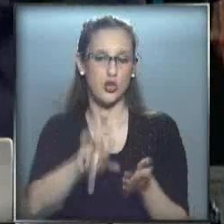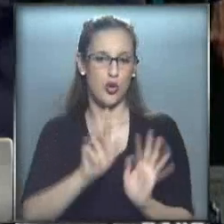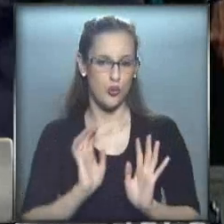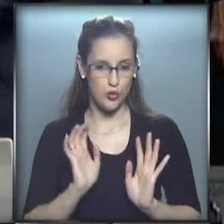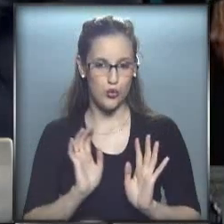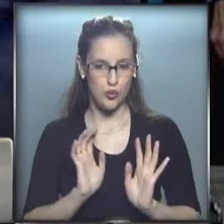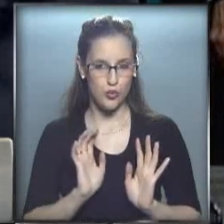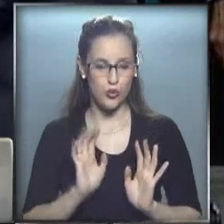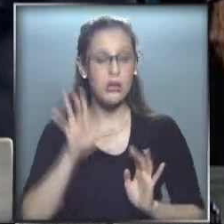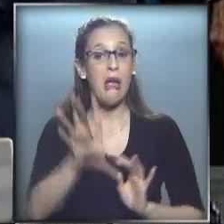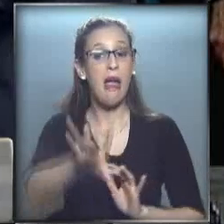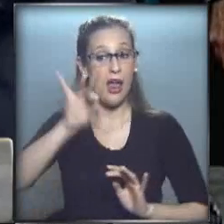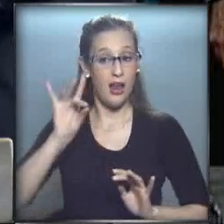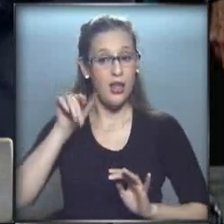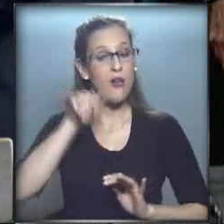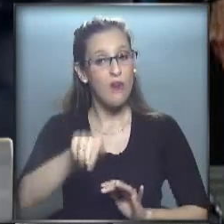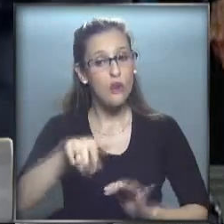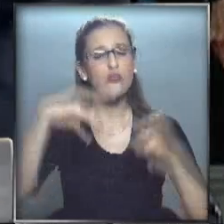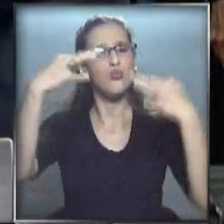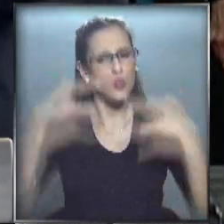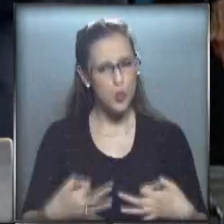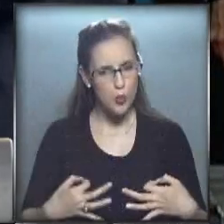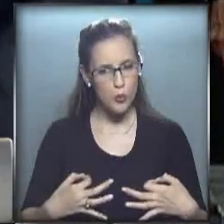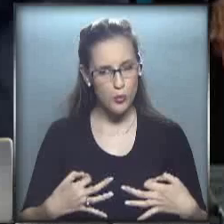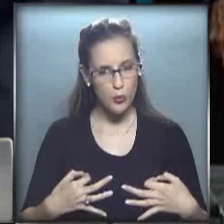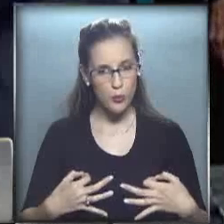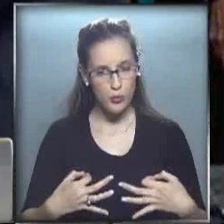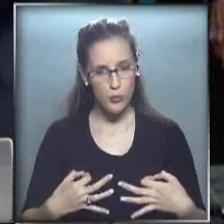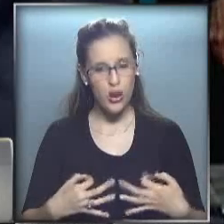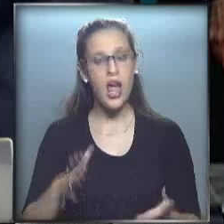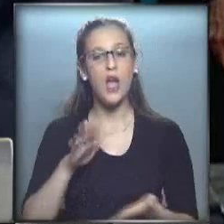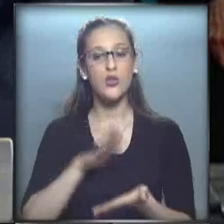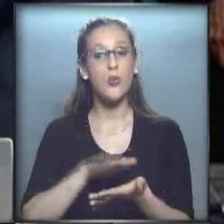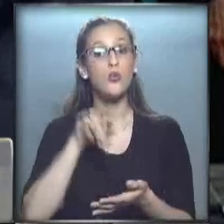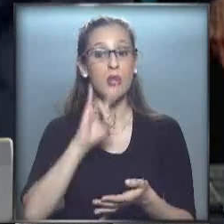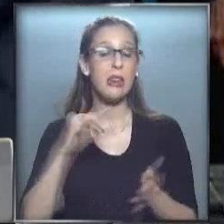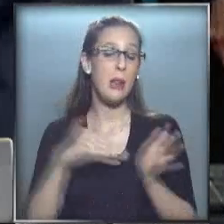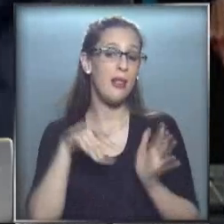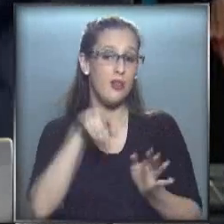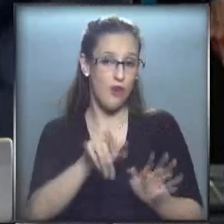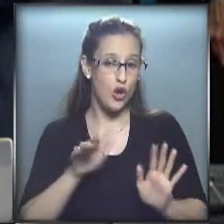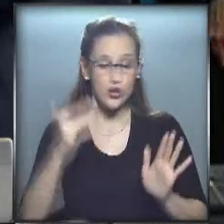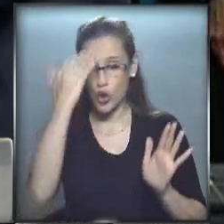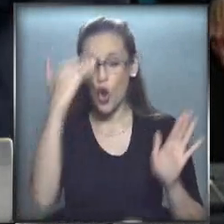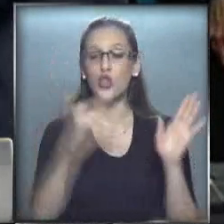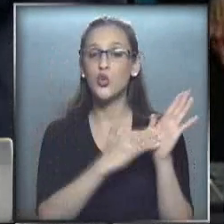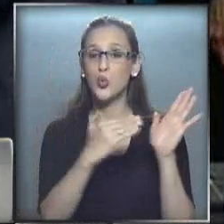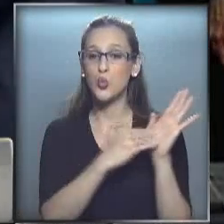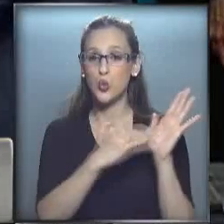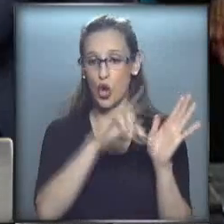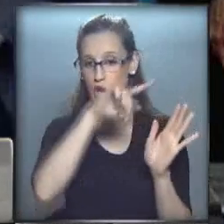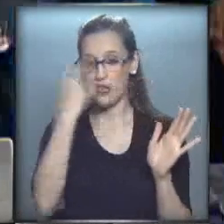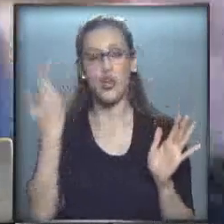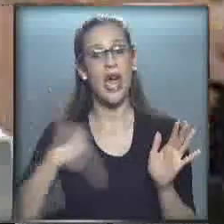habéis sido nombrado, cumpliendo y haciendo cumplir, en cuanto de vos dependa, la Constitución de la Nación